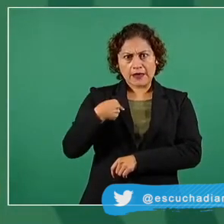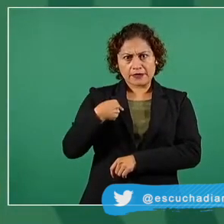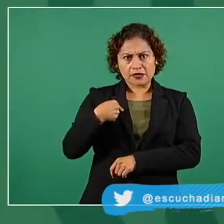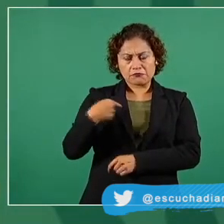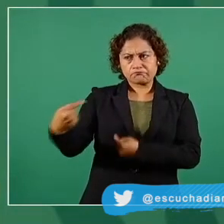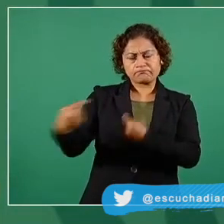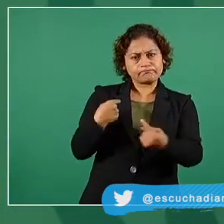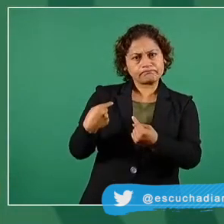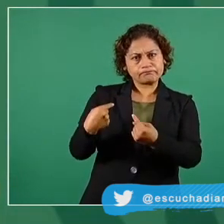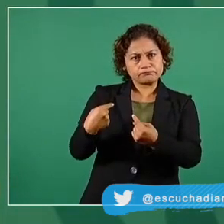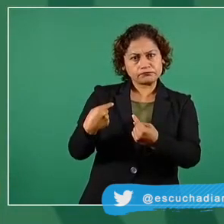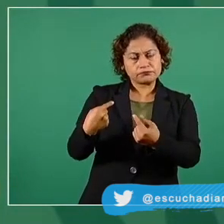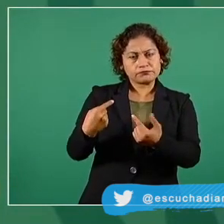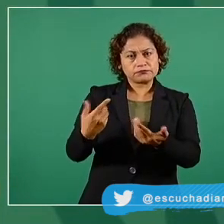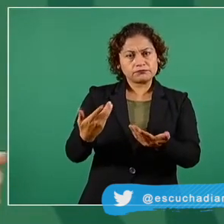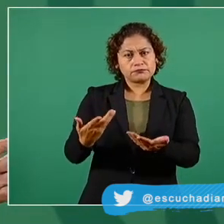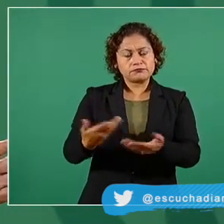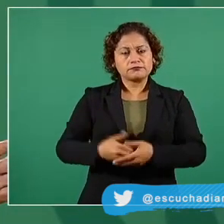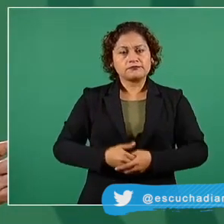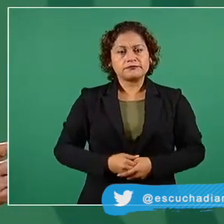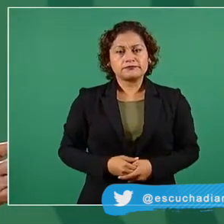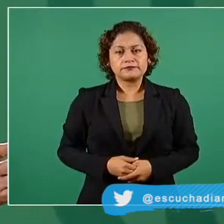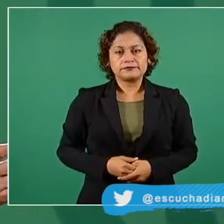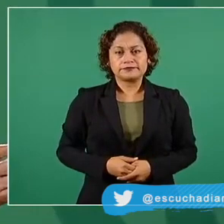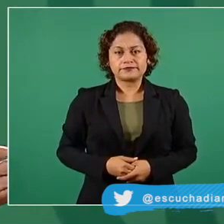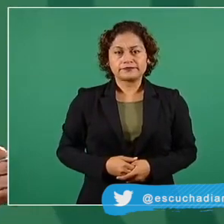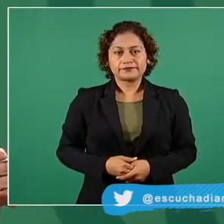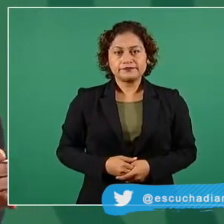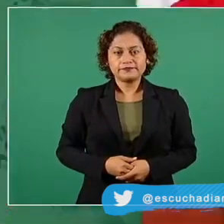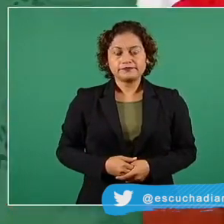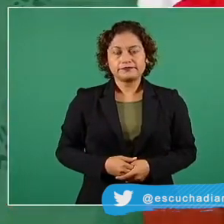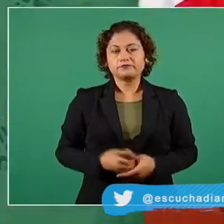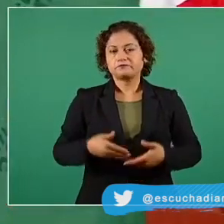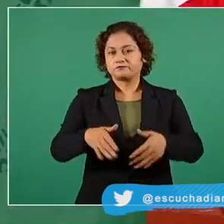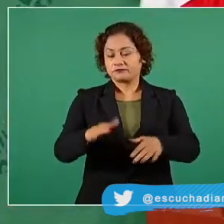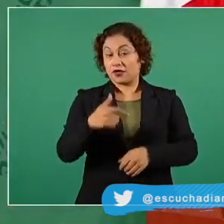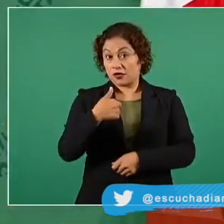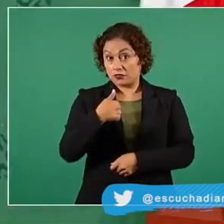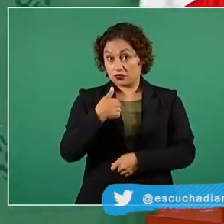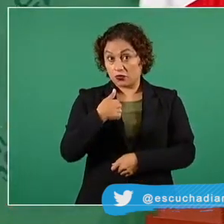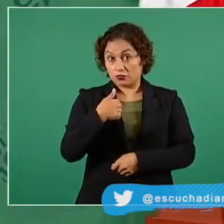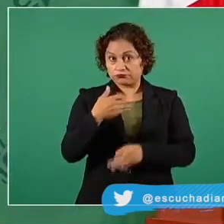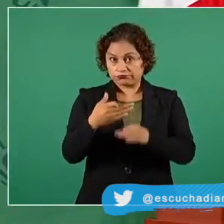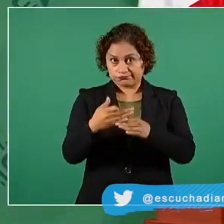es factible su aprobación para uso de emergencia en nuestro país.